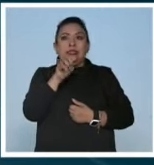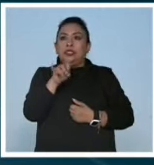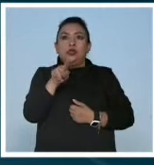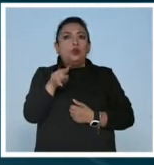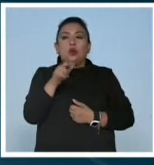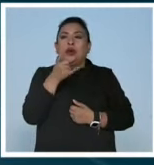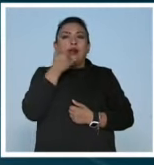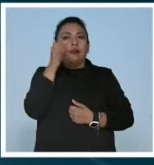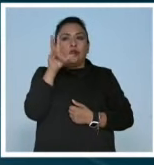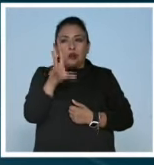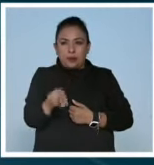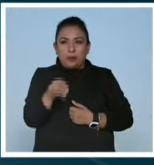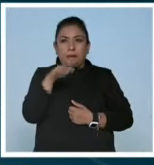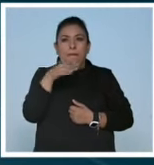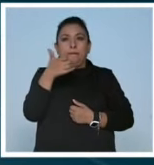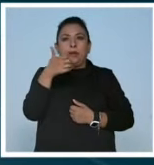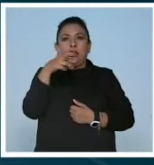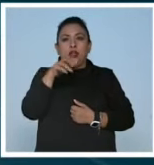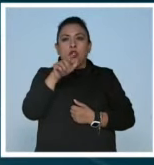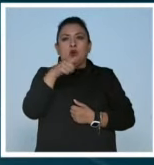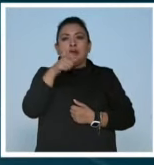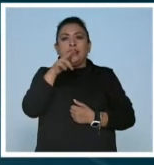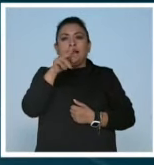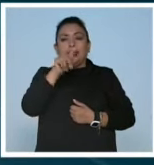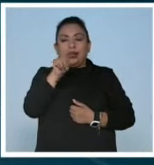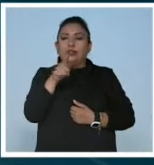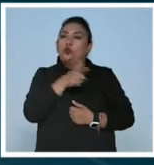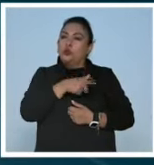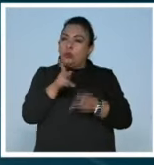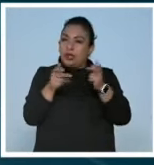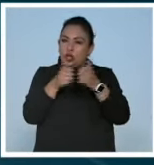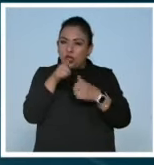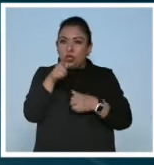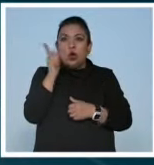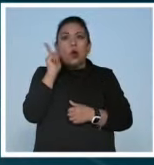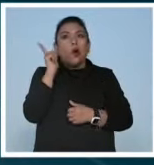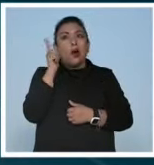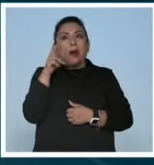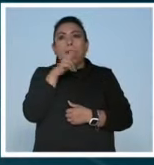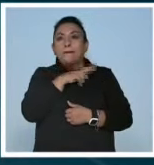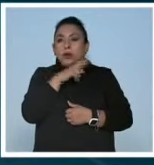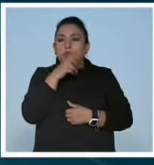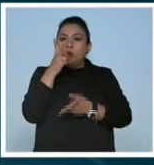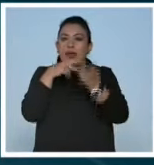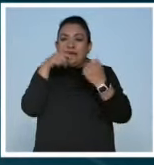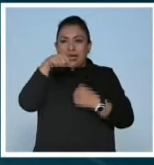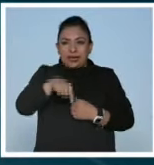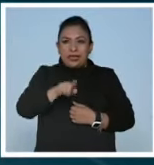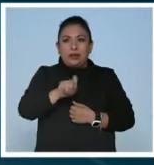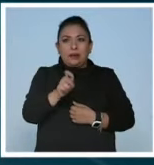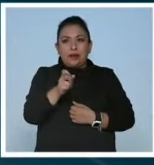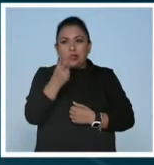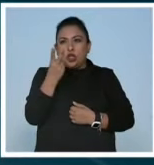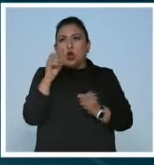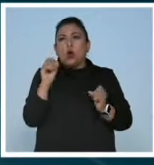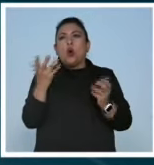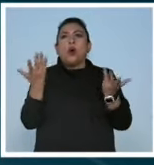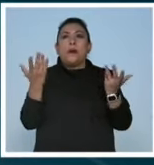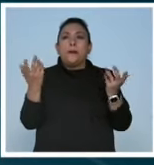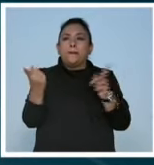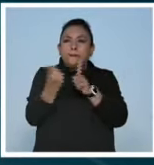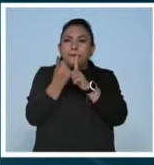estabas equivocada. Margo Glantz, qué gusto platicar contigo. Esperamos pronto poderte ver por acá en Canal 22 o encontrarnos